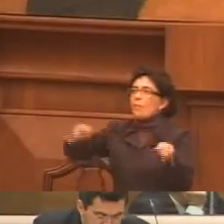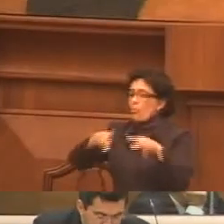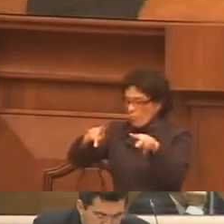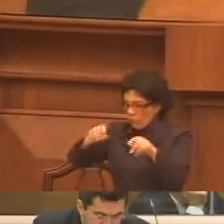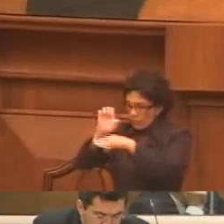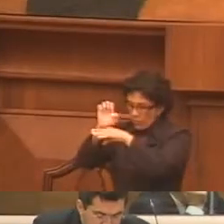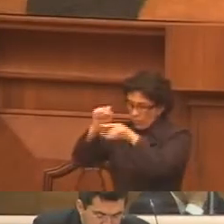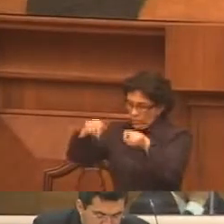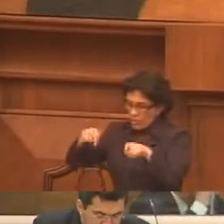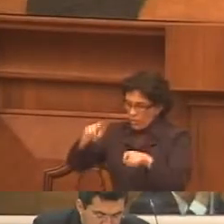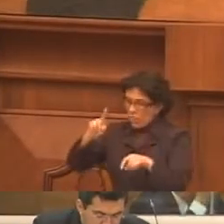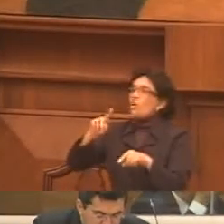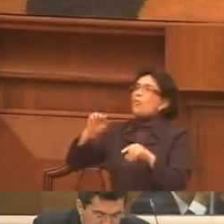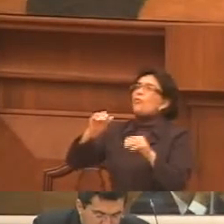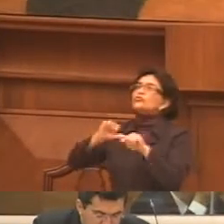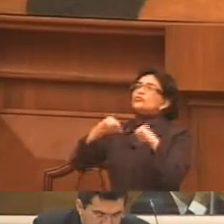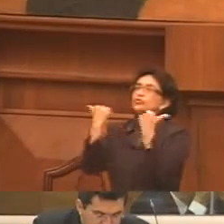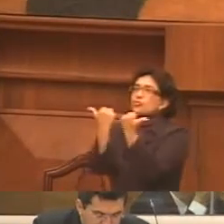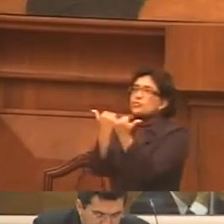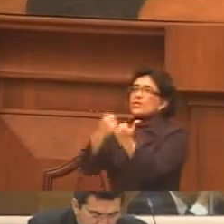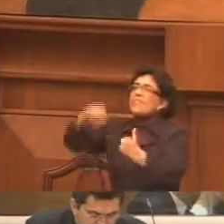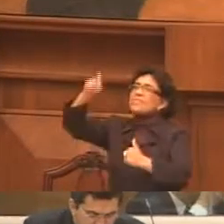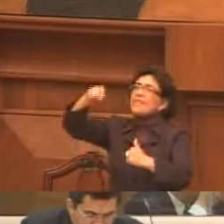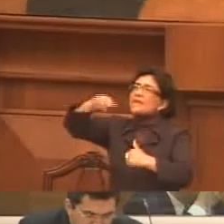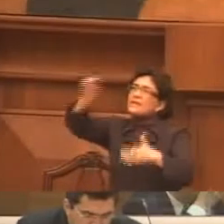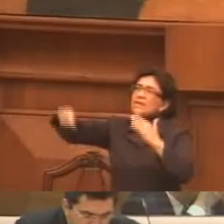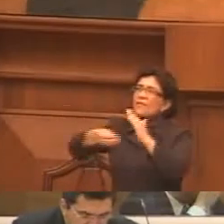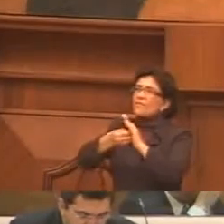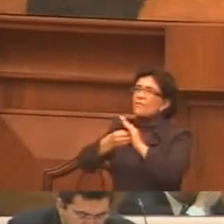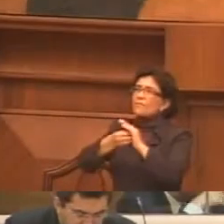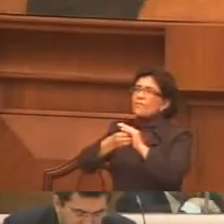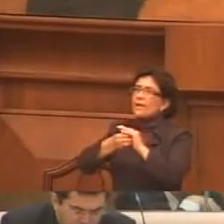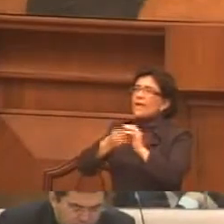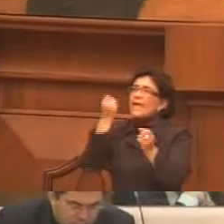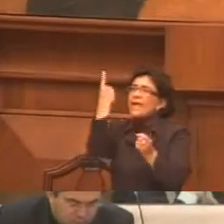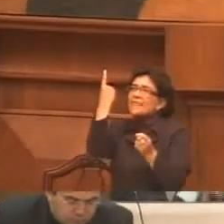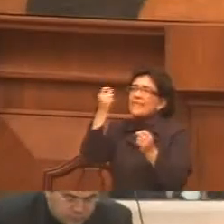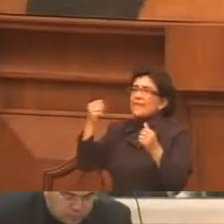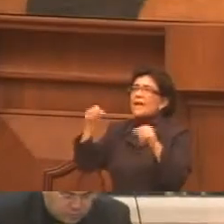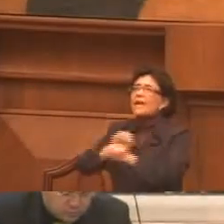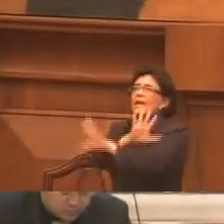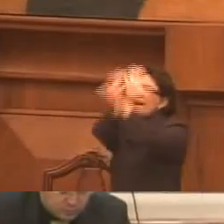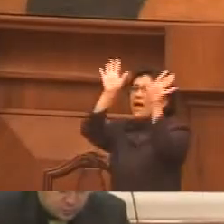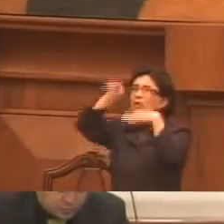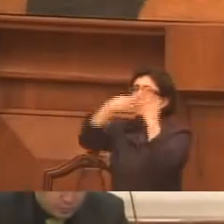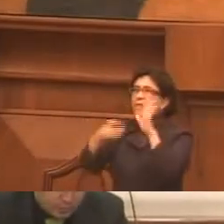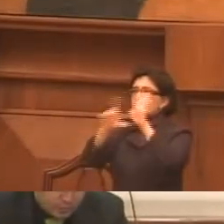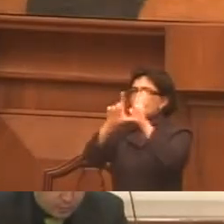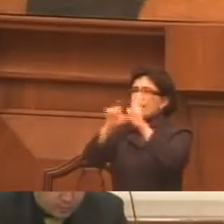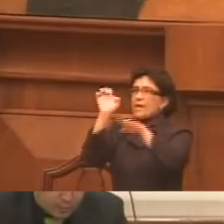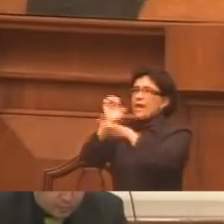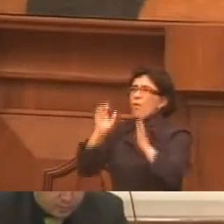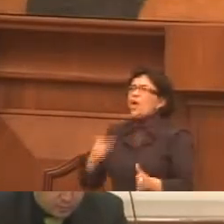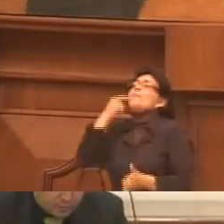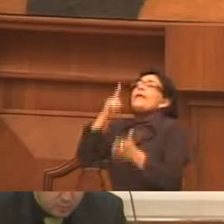de ella no tengamos clara la necesidad de que existan normas que nos posibiliten la